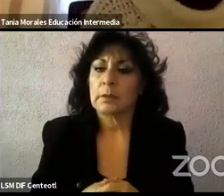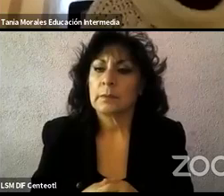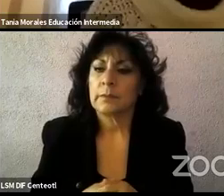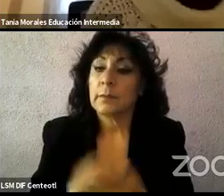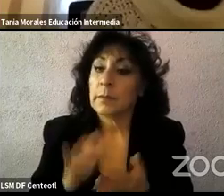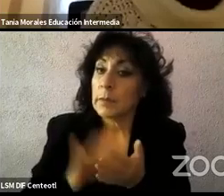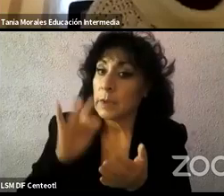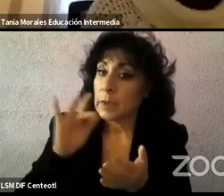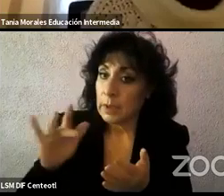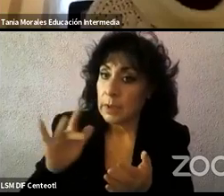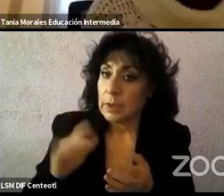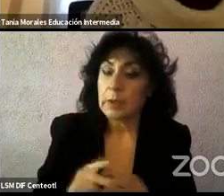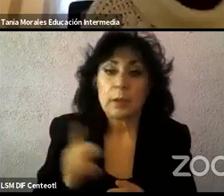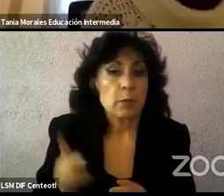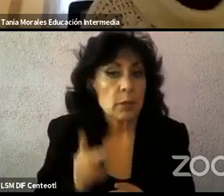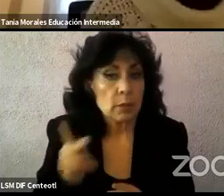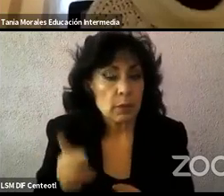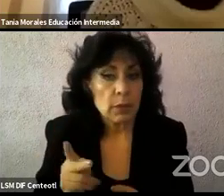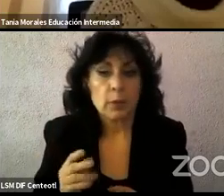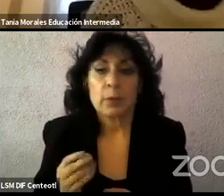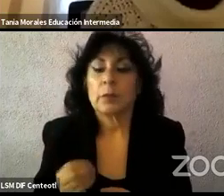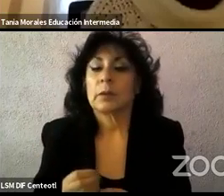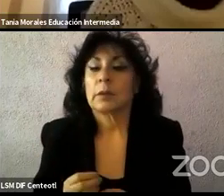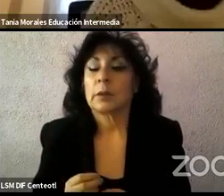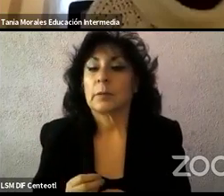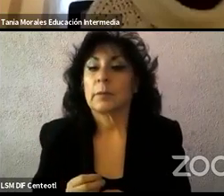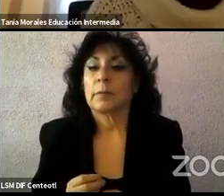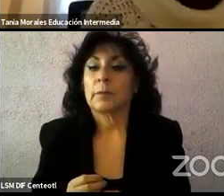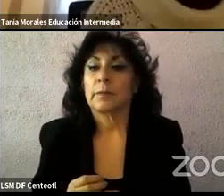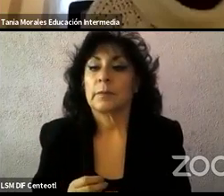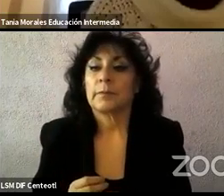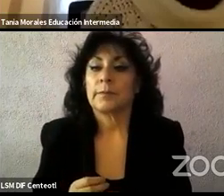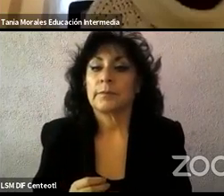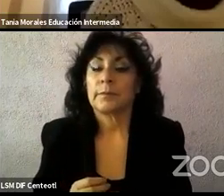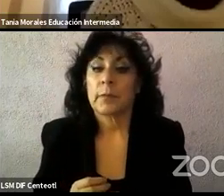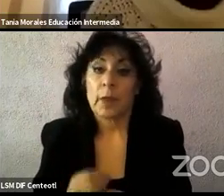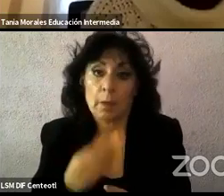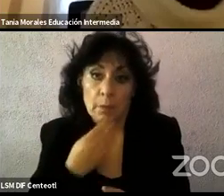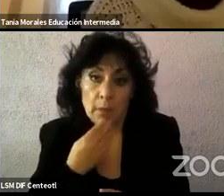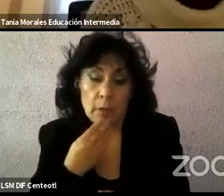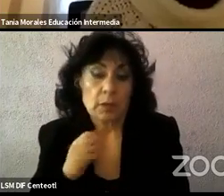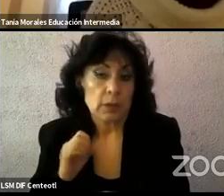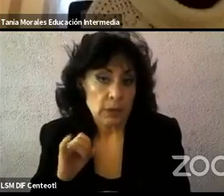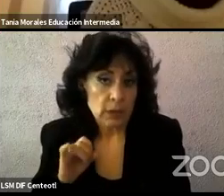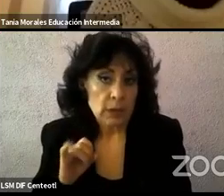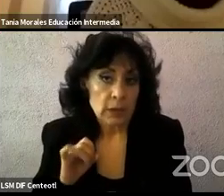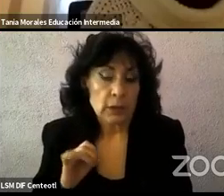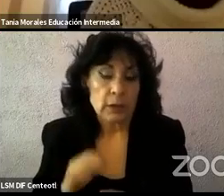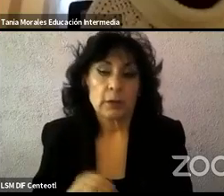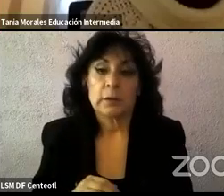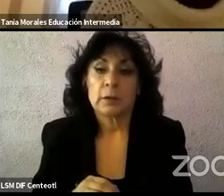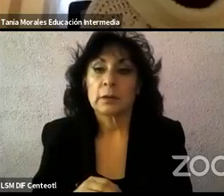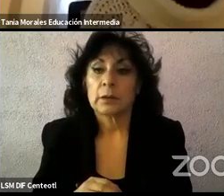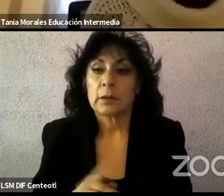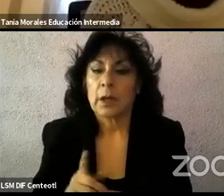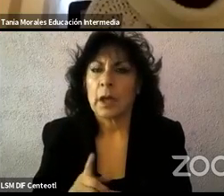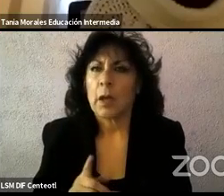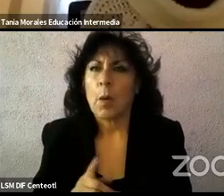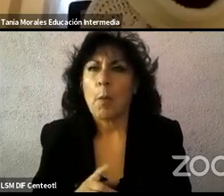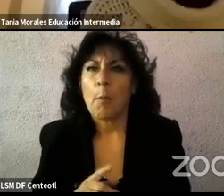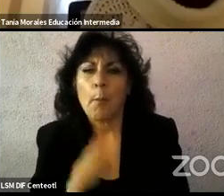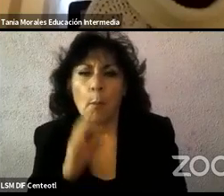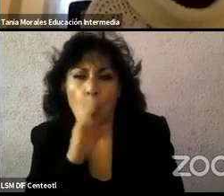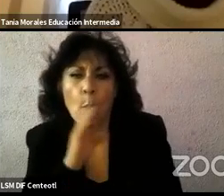Gracias por la pregunta, Vida. Pues bueno, sí, y de hecho, algo muy curioso que pasaba